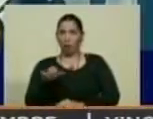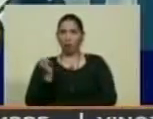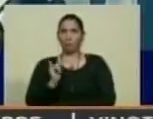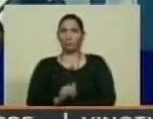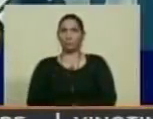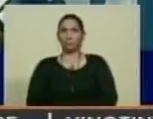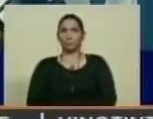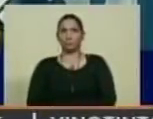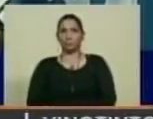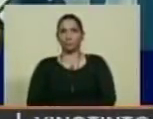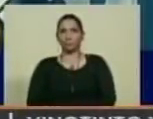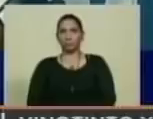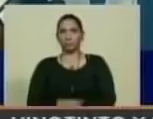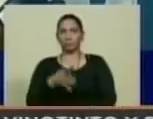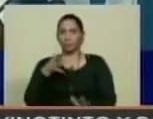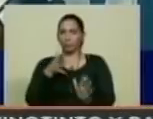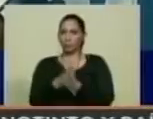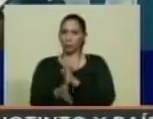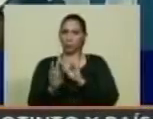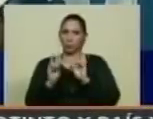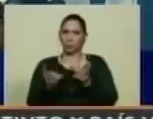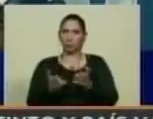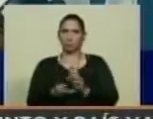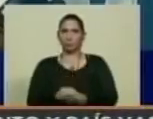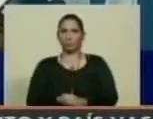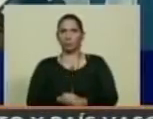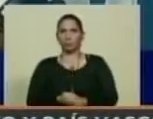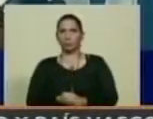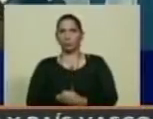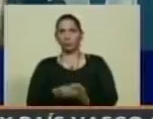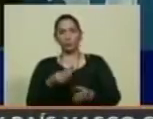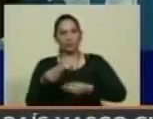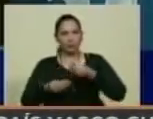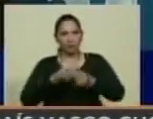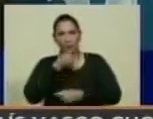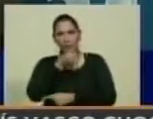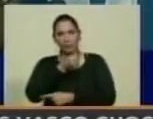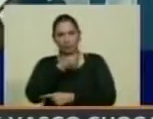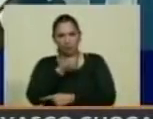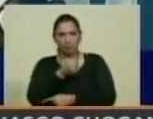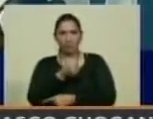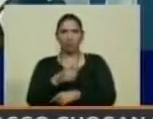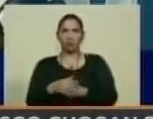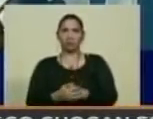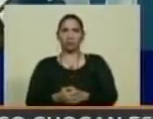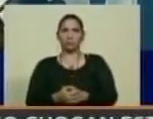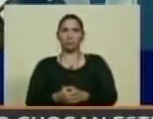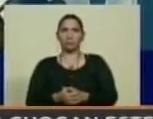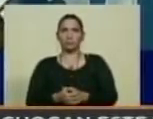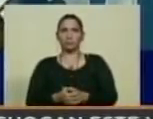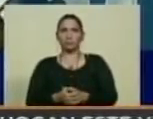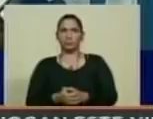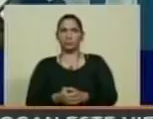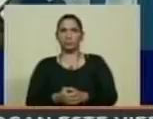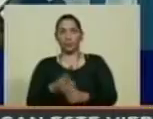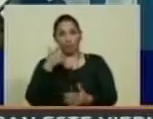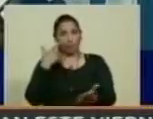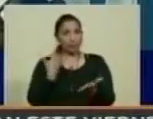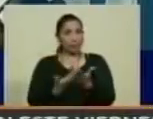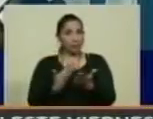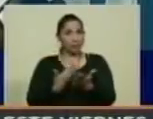repito, sobre este caso. Se han hecho las entrevistas correspondientes a testigos también